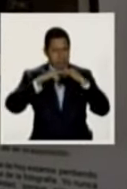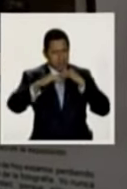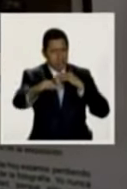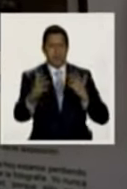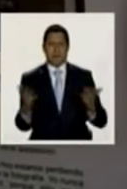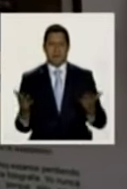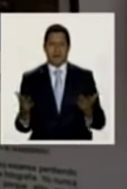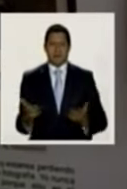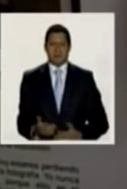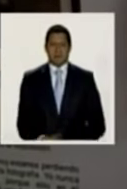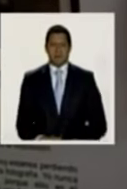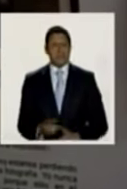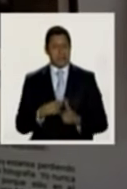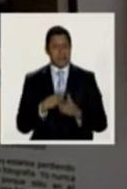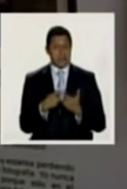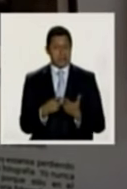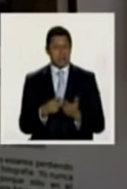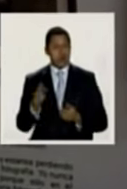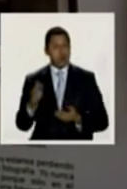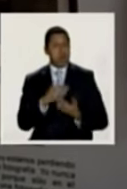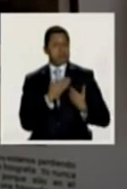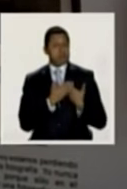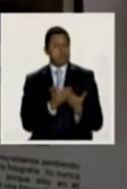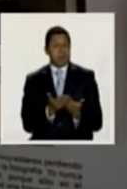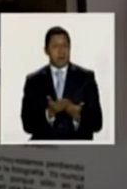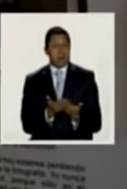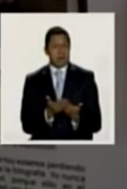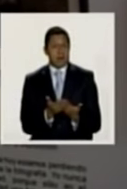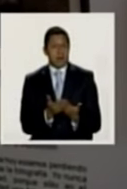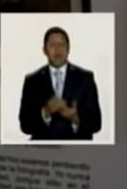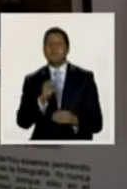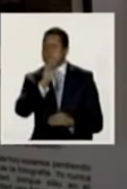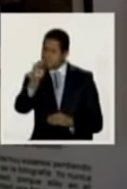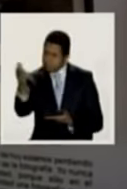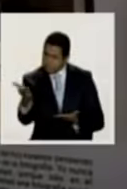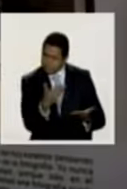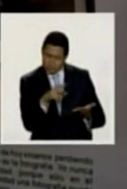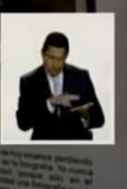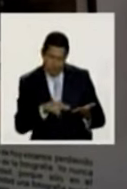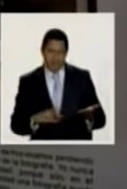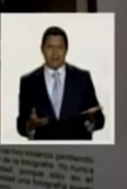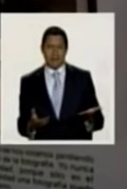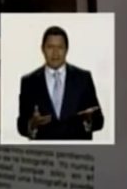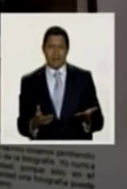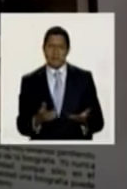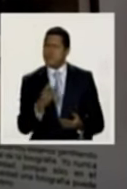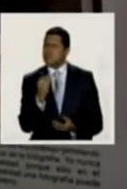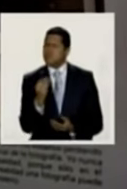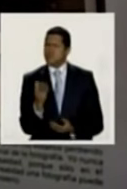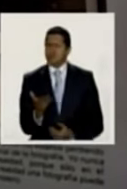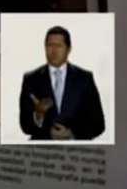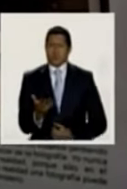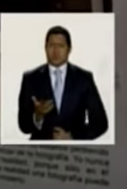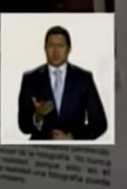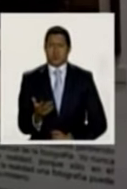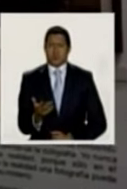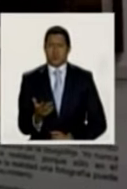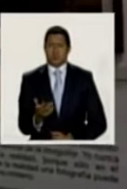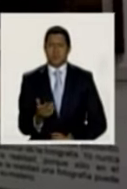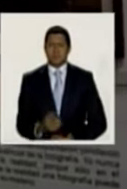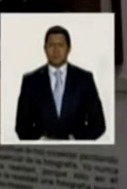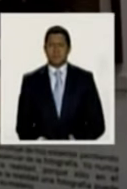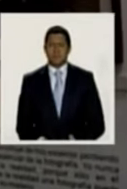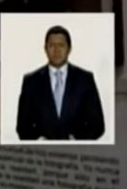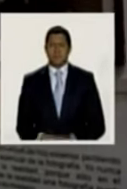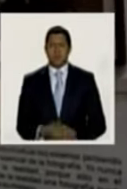sabana. De modo pues que es una novela, Cantaclaro, que yo invito a leerla, es una novela que está llena